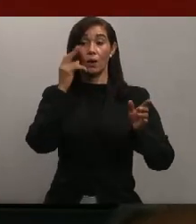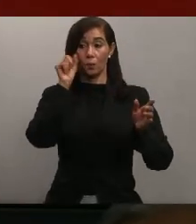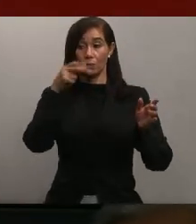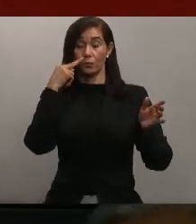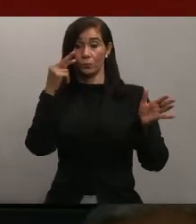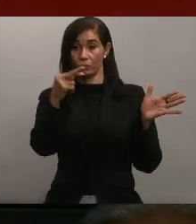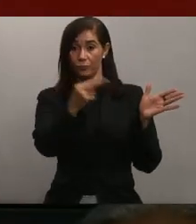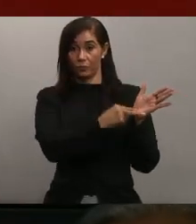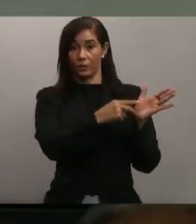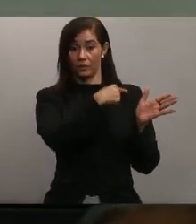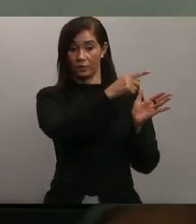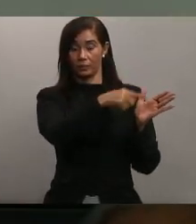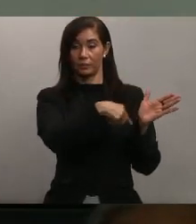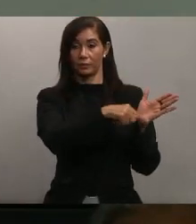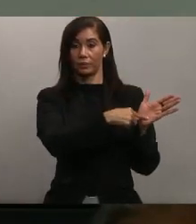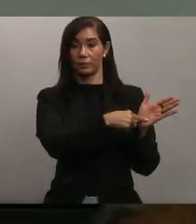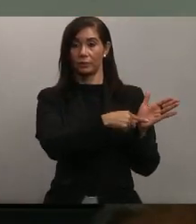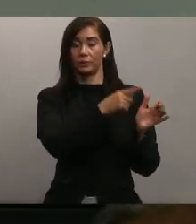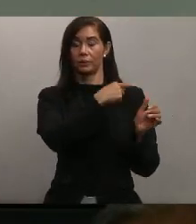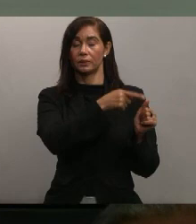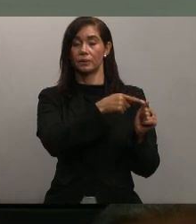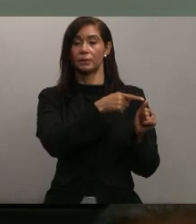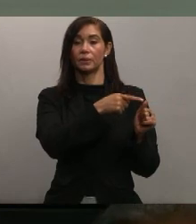ahí, que